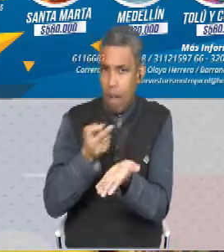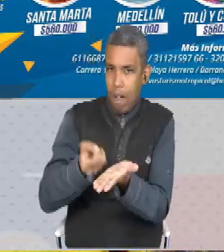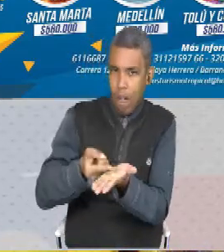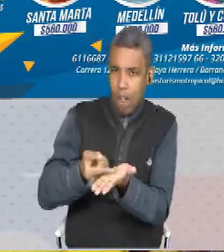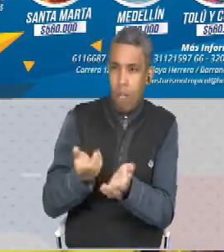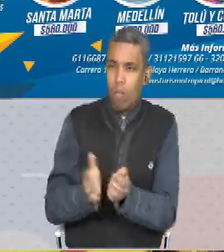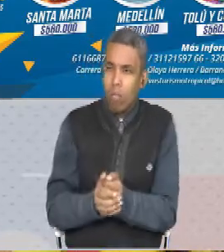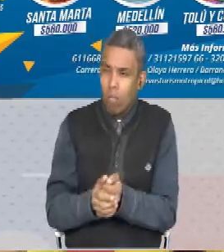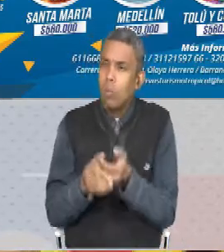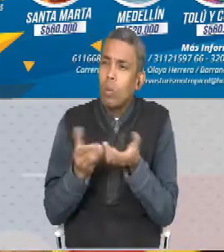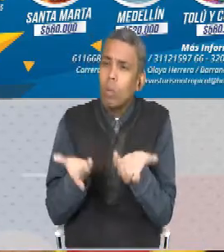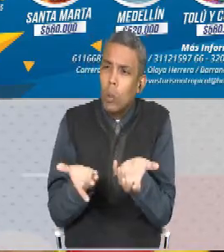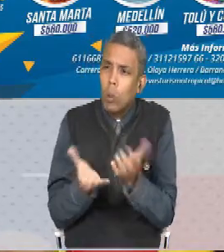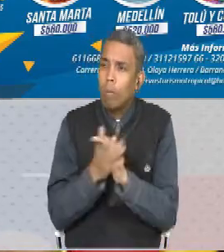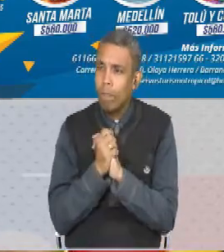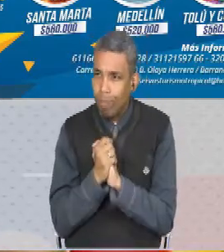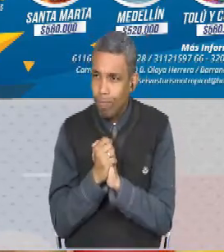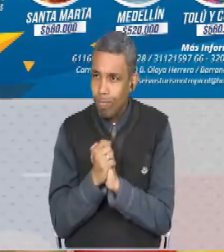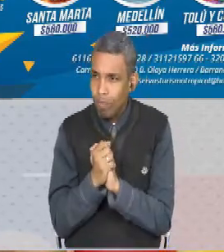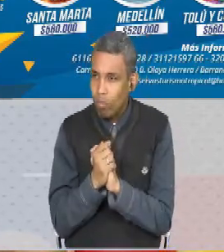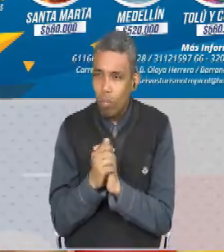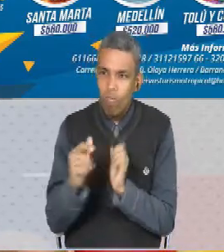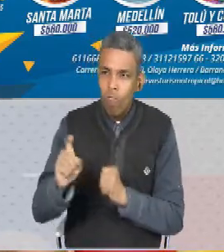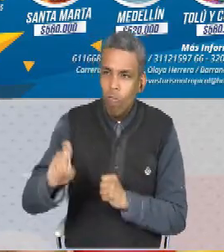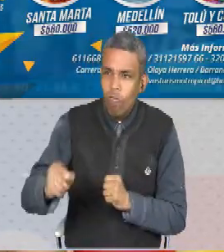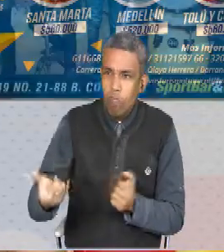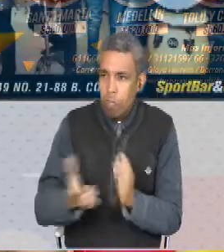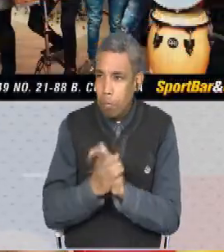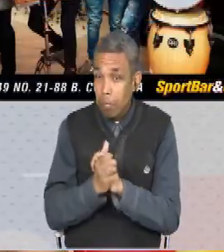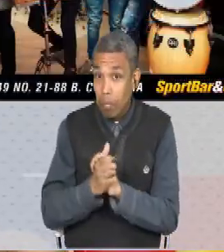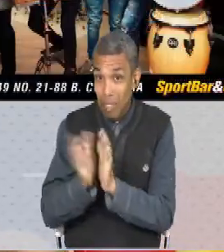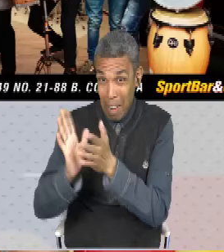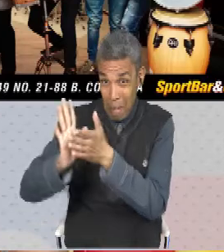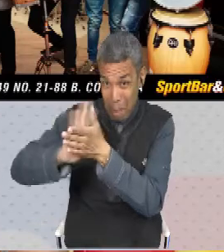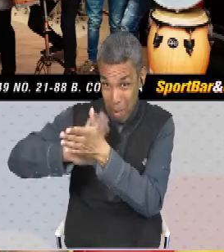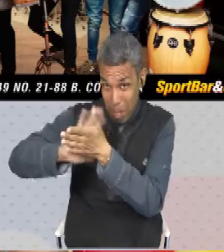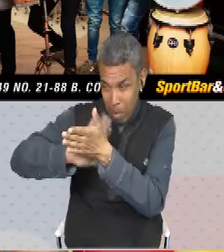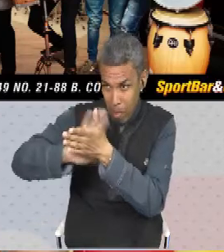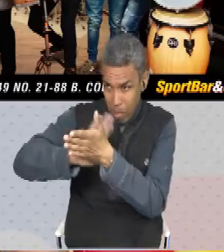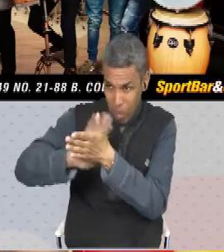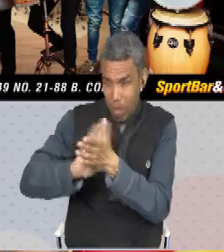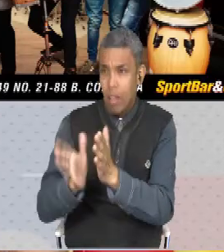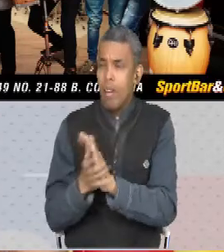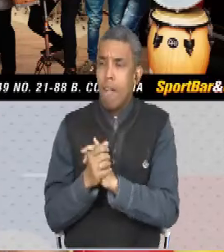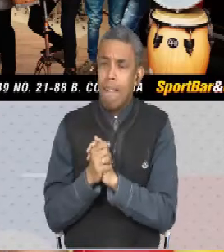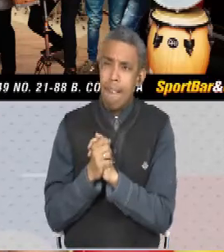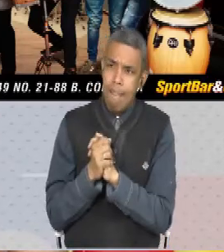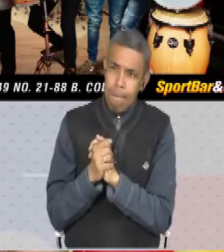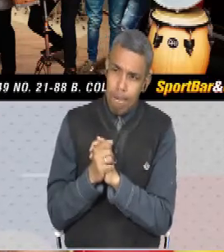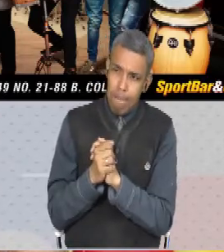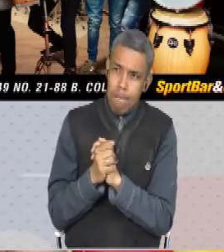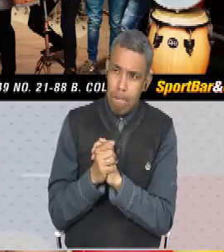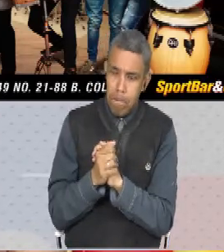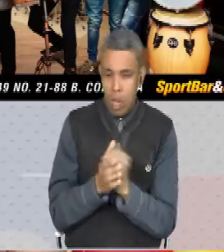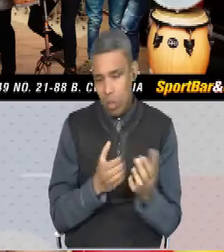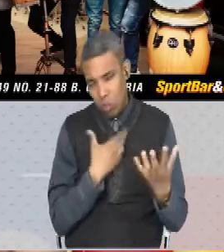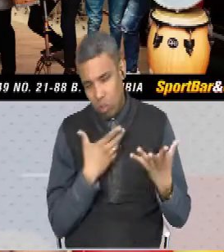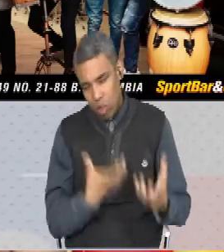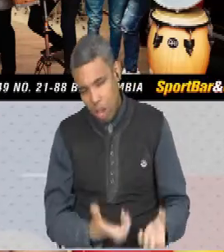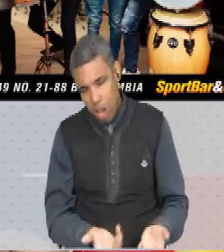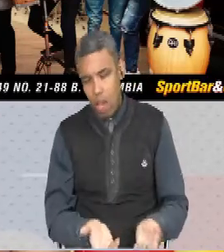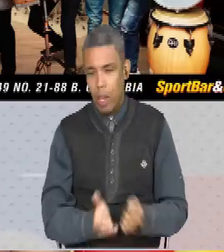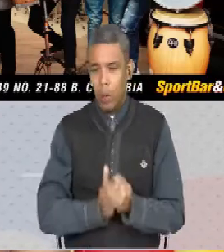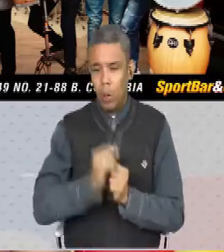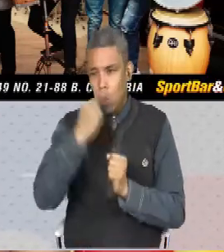negocio o cuál es su objetivo. Hacemos un pequeño plan de una reunión de estrategias, de plan de trabajo, y de